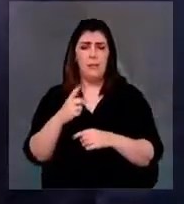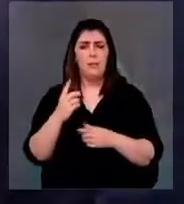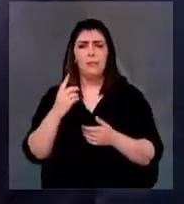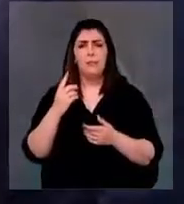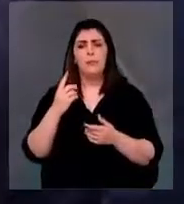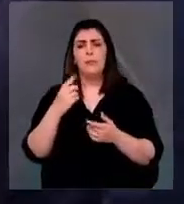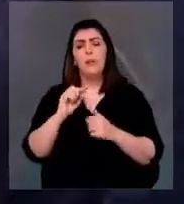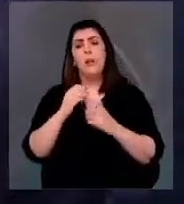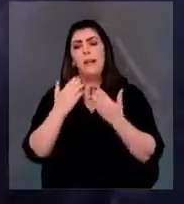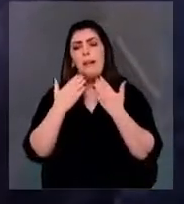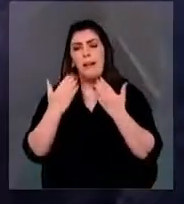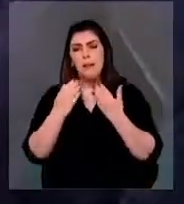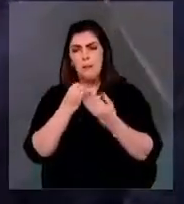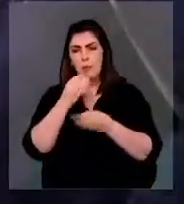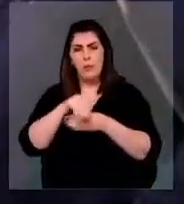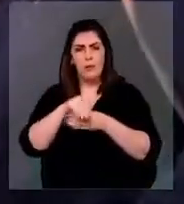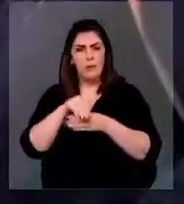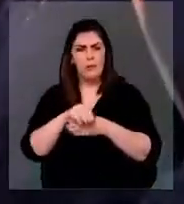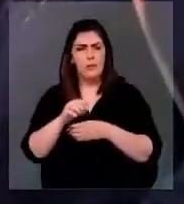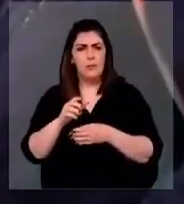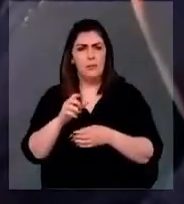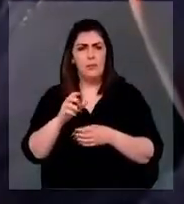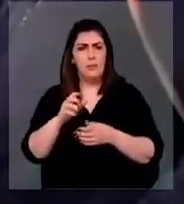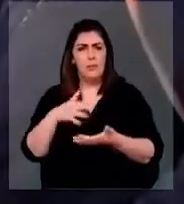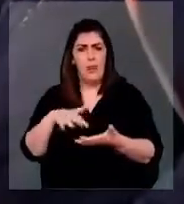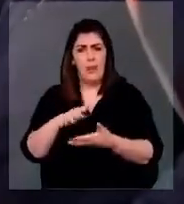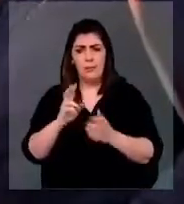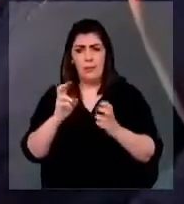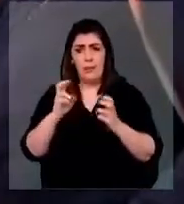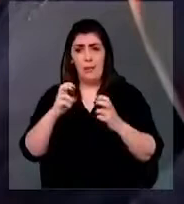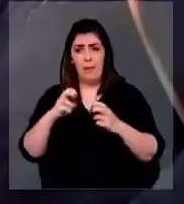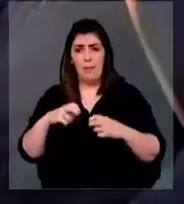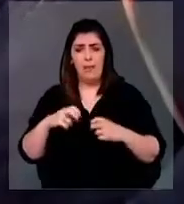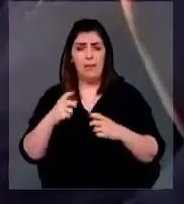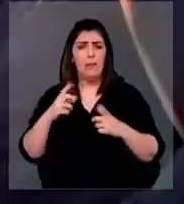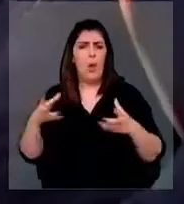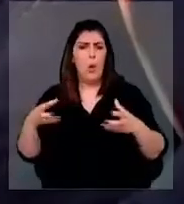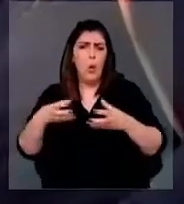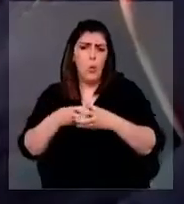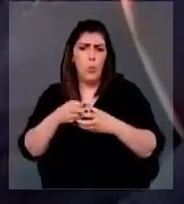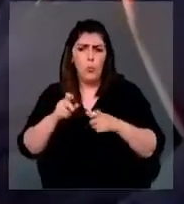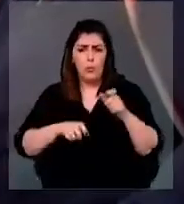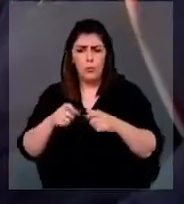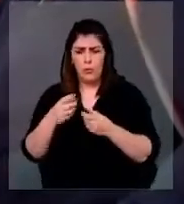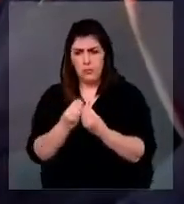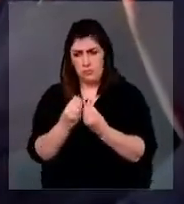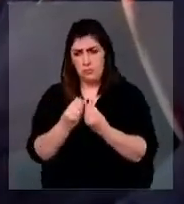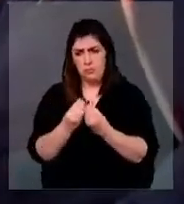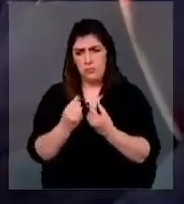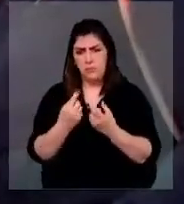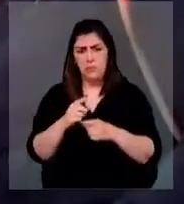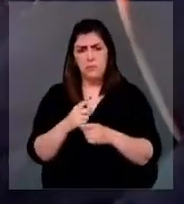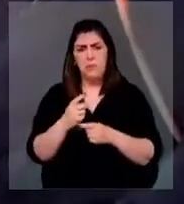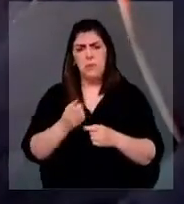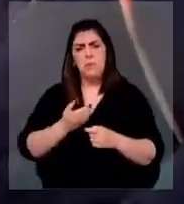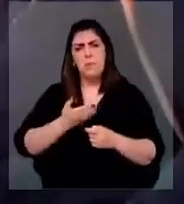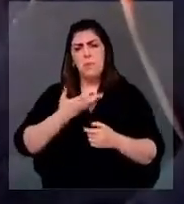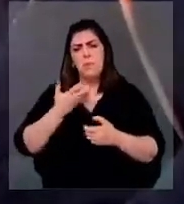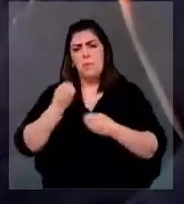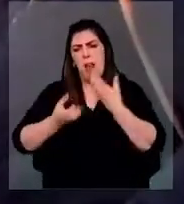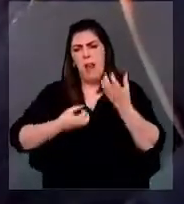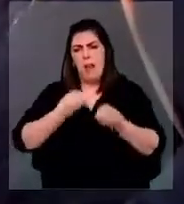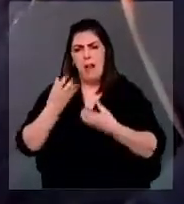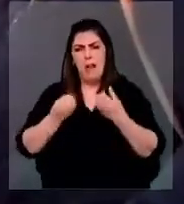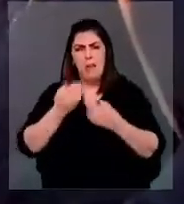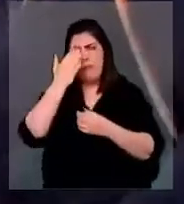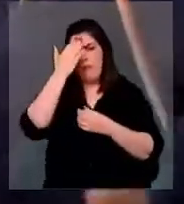Gracias, Aldo. Buenas tardes para todos. Estamos en Plaza Independencia porque hasta ahora un grupo de personas, decenas de personas, se están manifestando frente a Torre